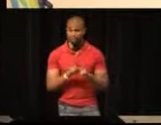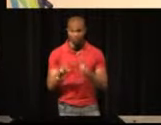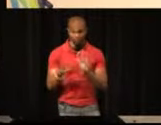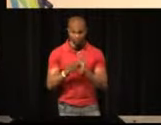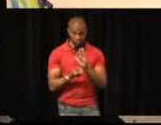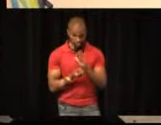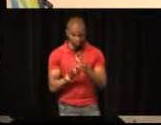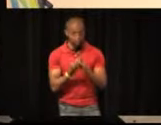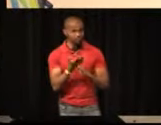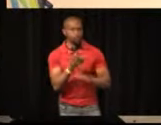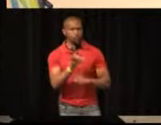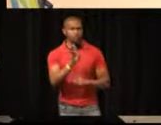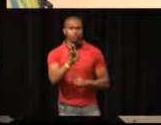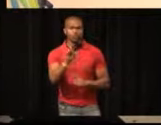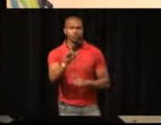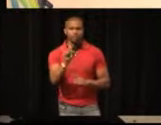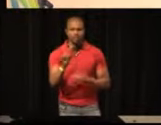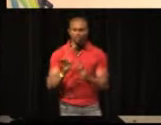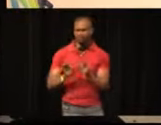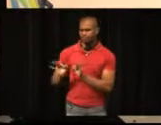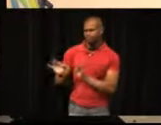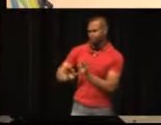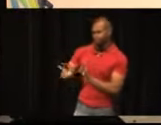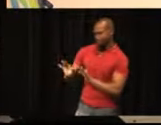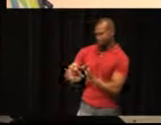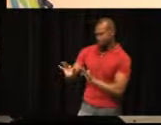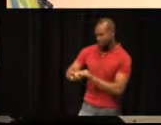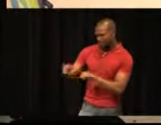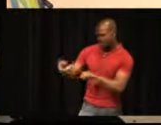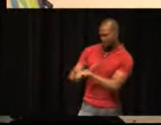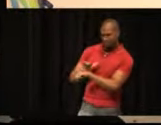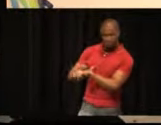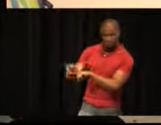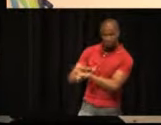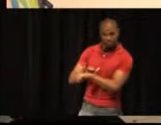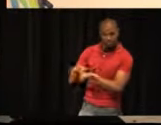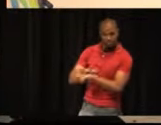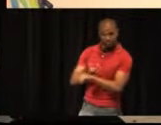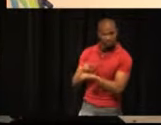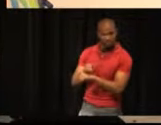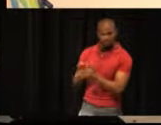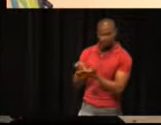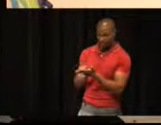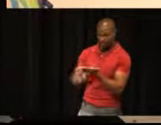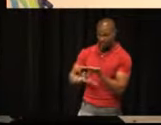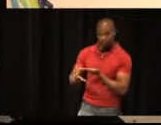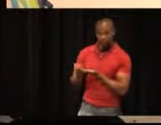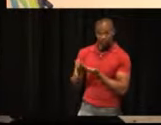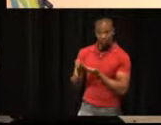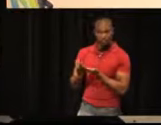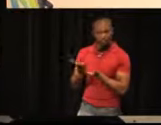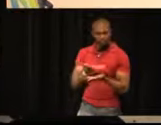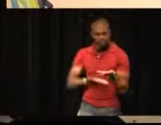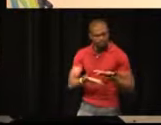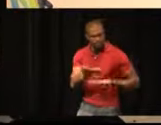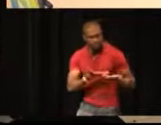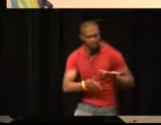frutos solamente de organización, estrategia y proyecto, y no tanto